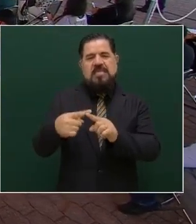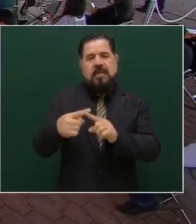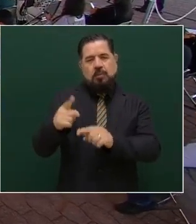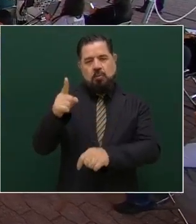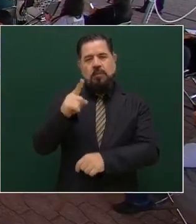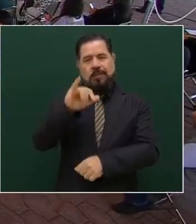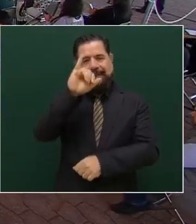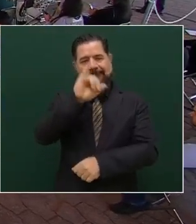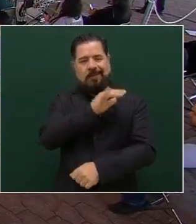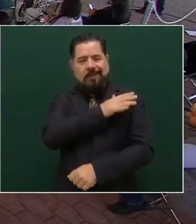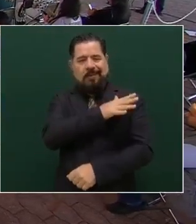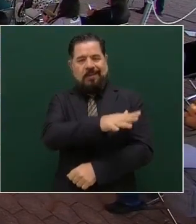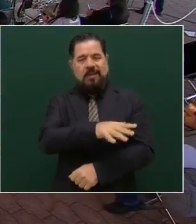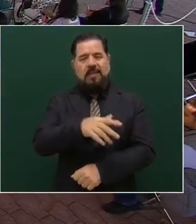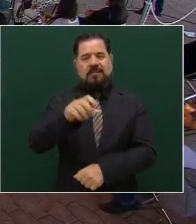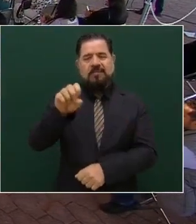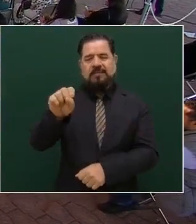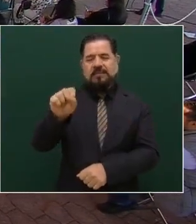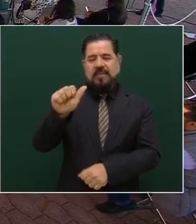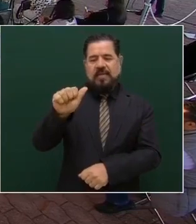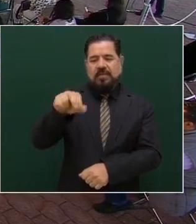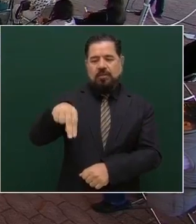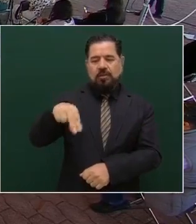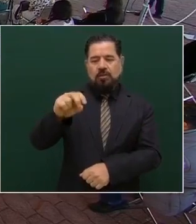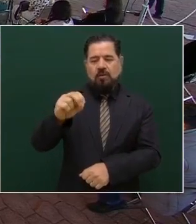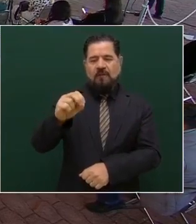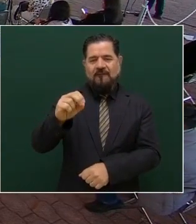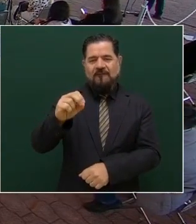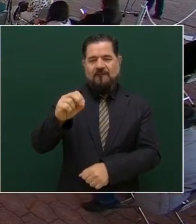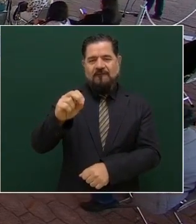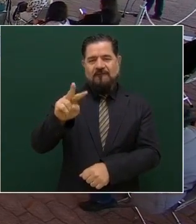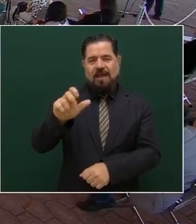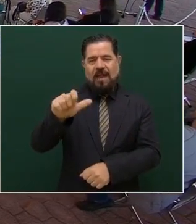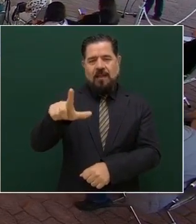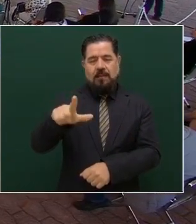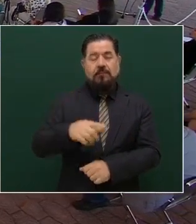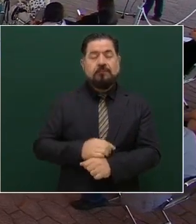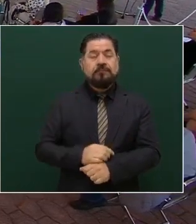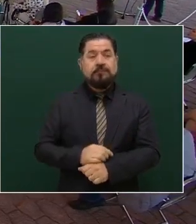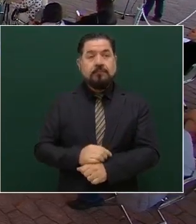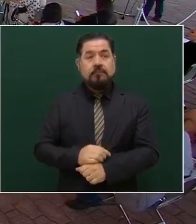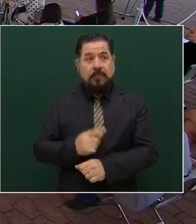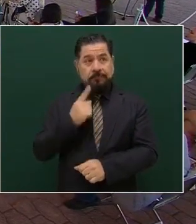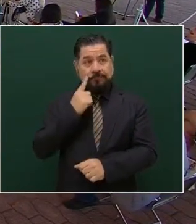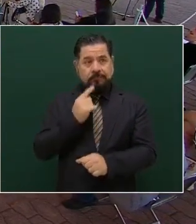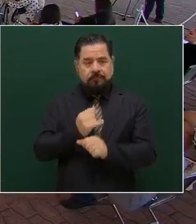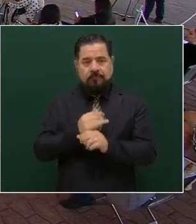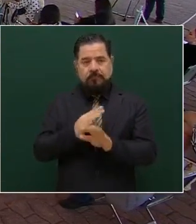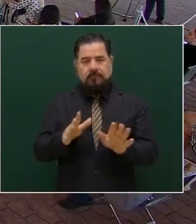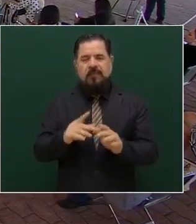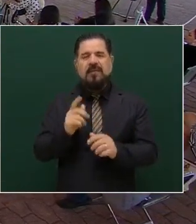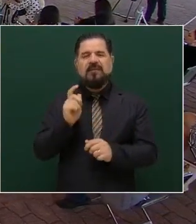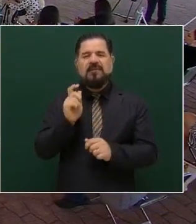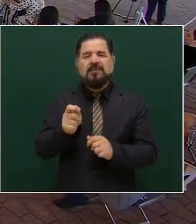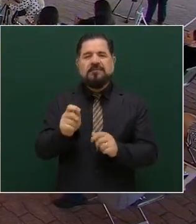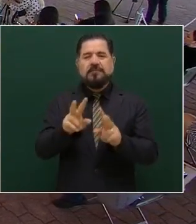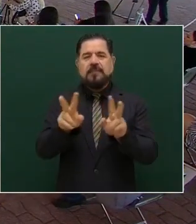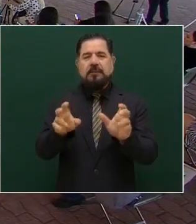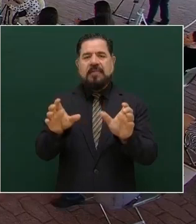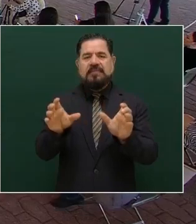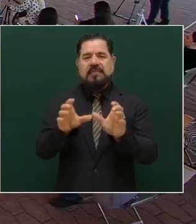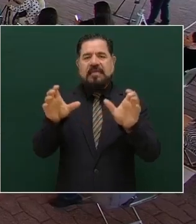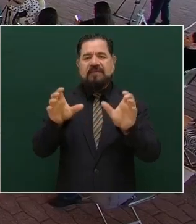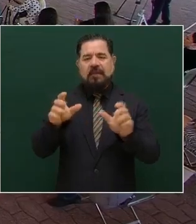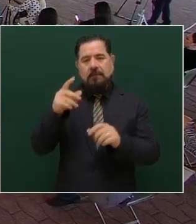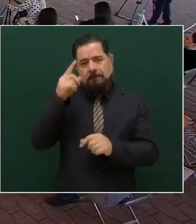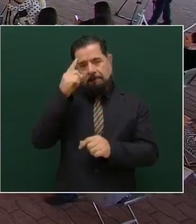general Sandoval. Tenemos avances muy importantes, presidente, en la certificación